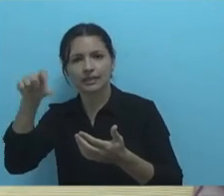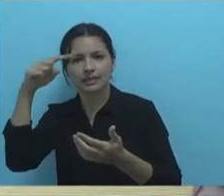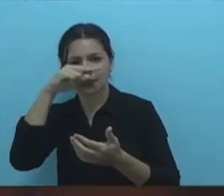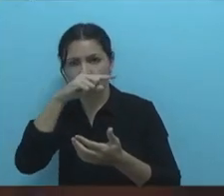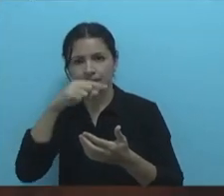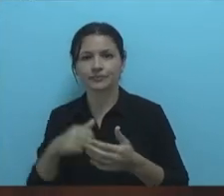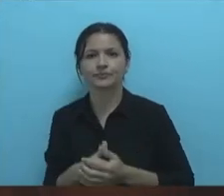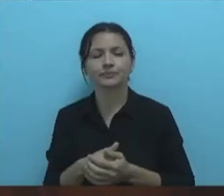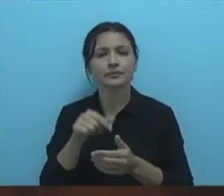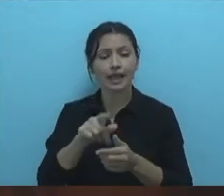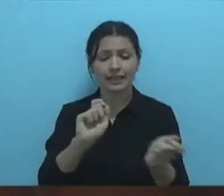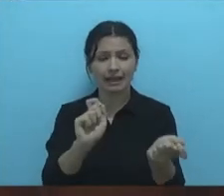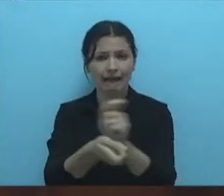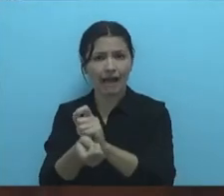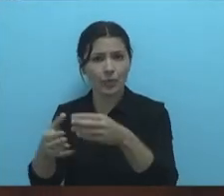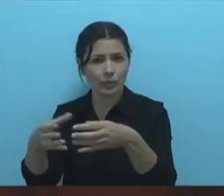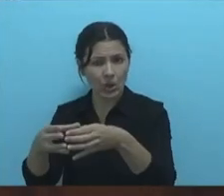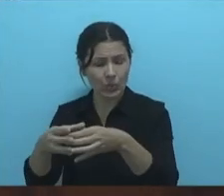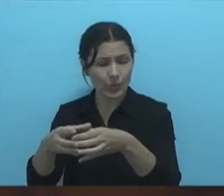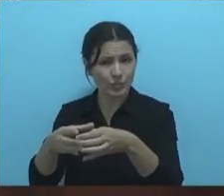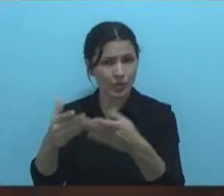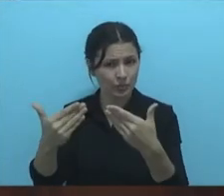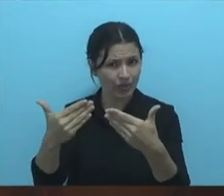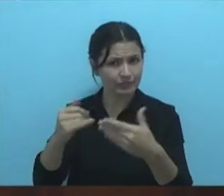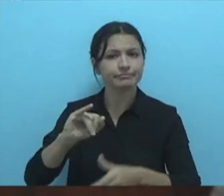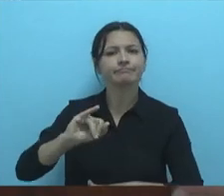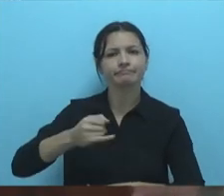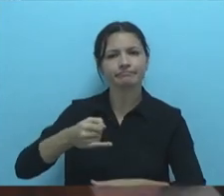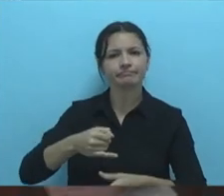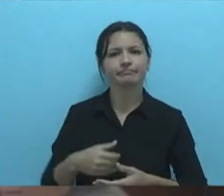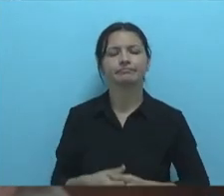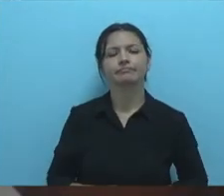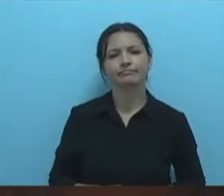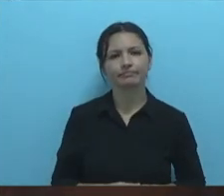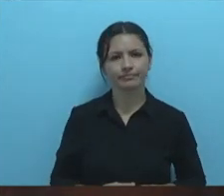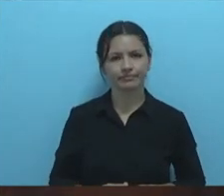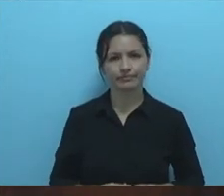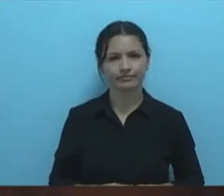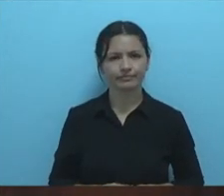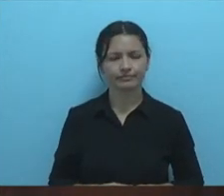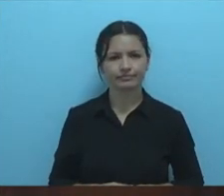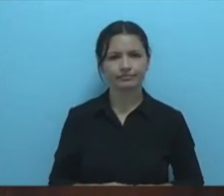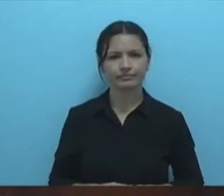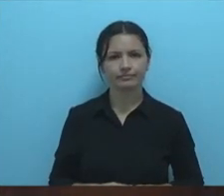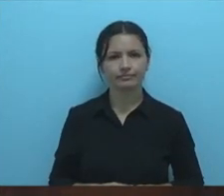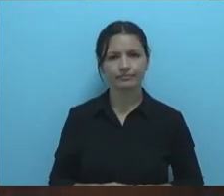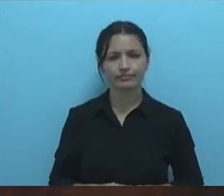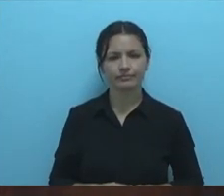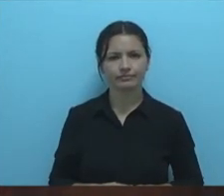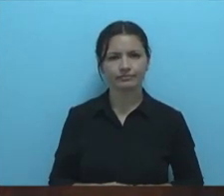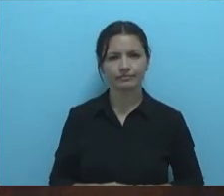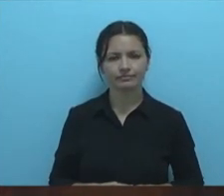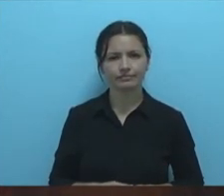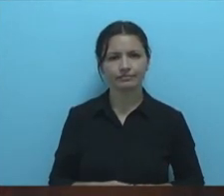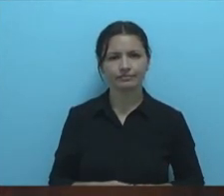diputada consideración el cambio de giro solicitado por la diputada paquioti resulta aprobado diputada